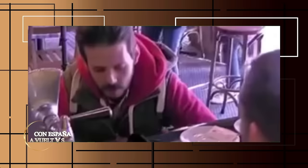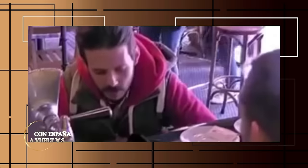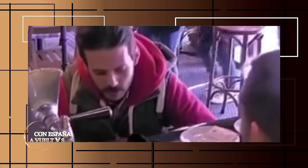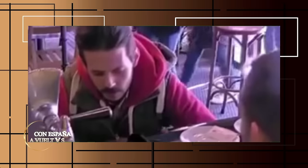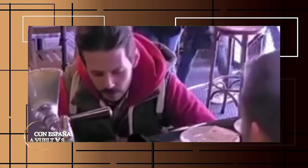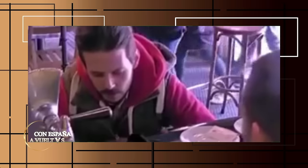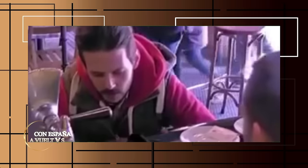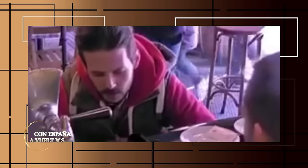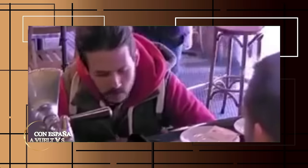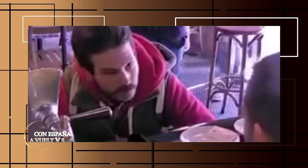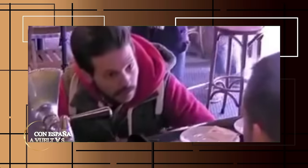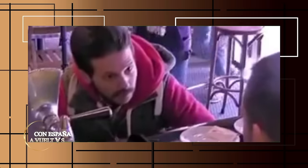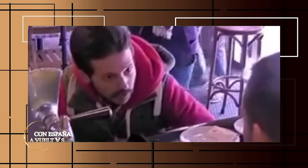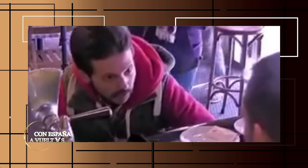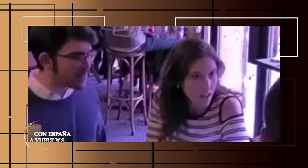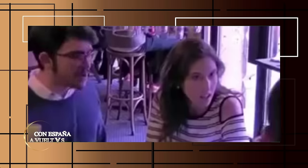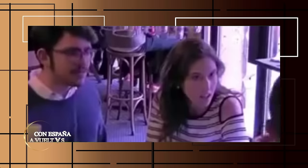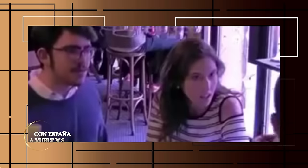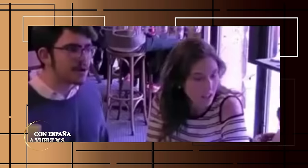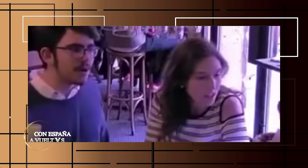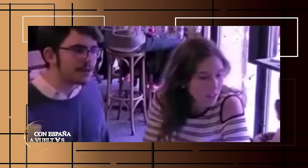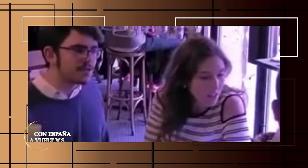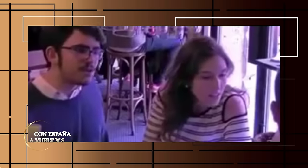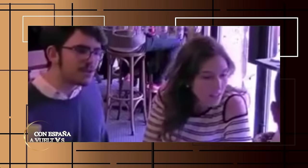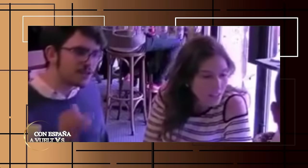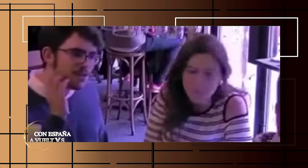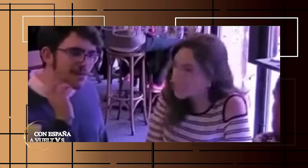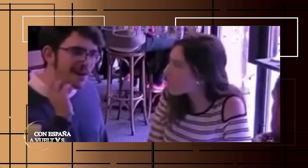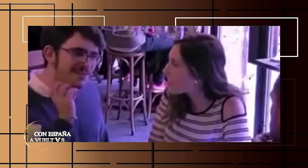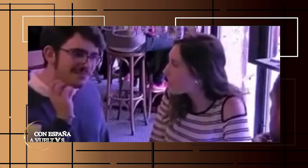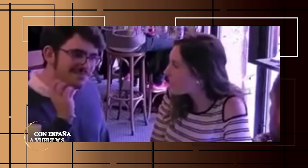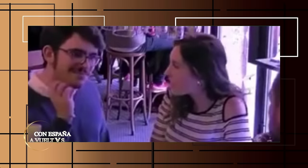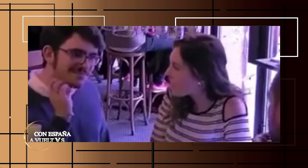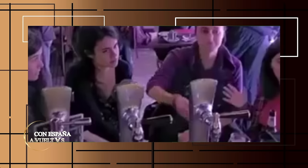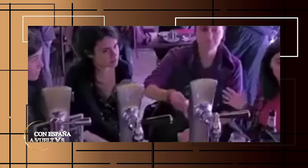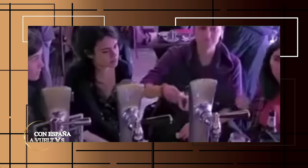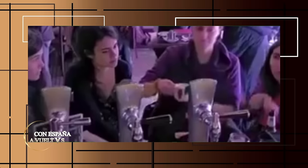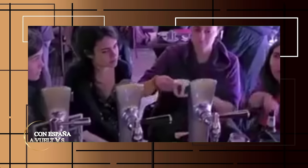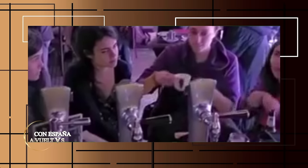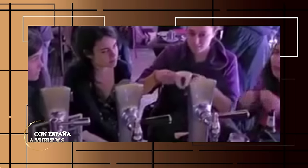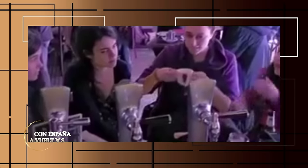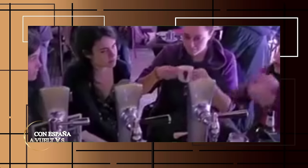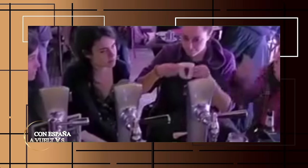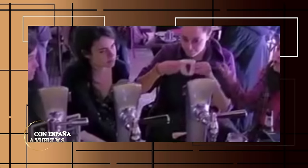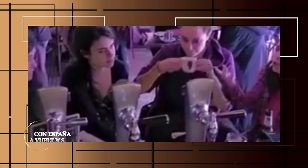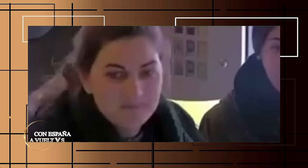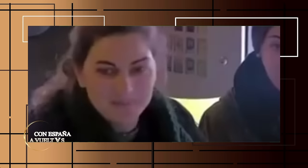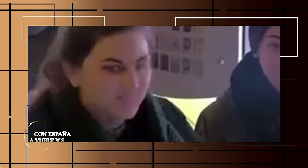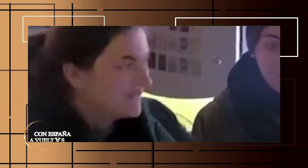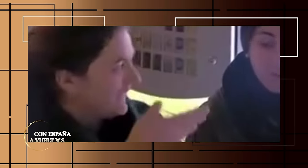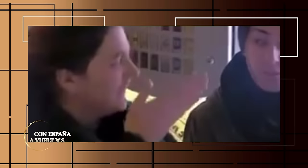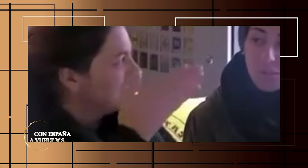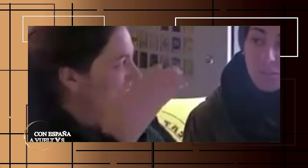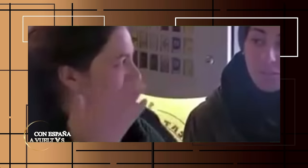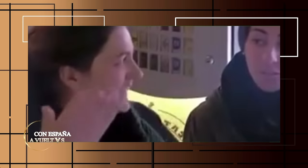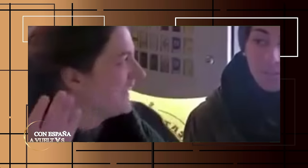¿Vale? Yo te pago el euro 20 de mi caña. Ahora no. Tienes que pagar todos los otros no pagan, ¿no? Bueno, no puedo hacer pagar aquí lo de todos.